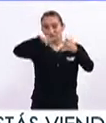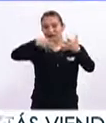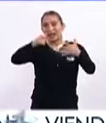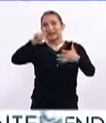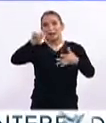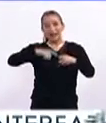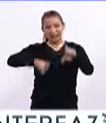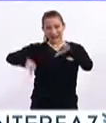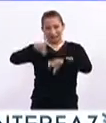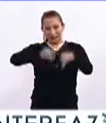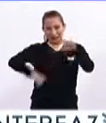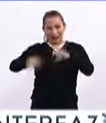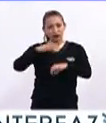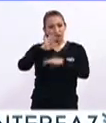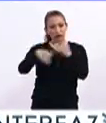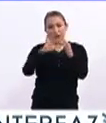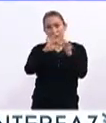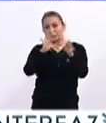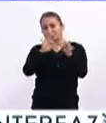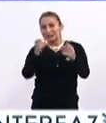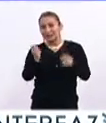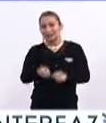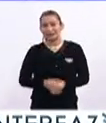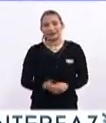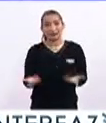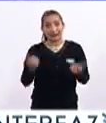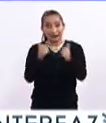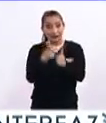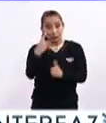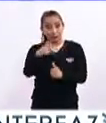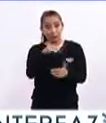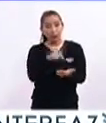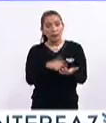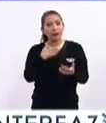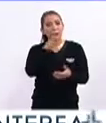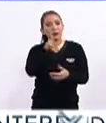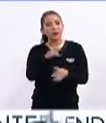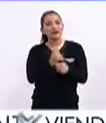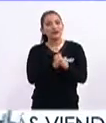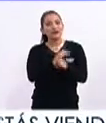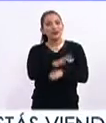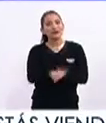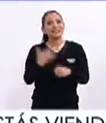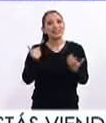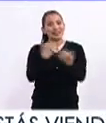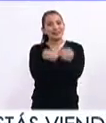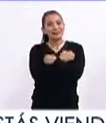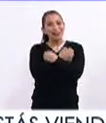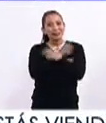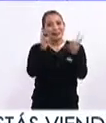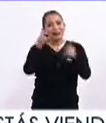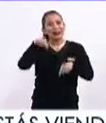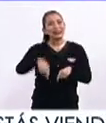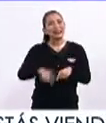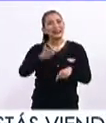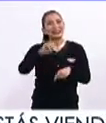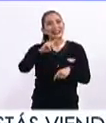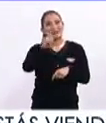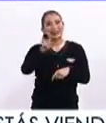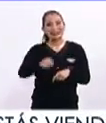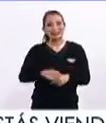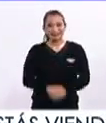Periódica y te tenemos todos los detalles. No te muevas de tu lugar porque lo mejor de la información en educación está aquí